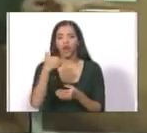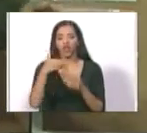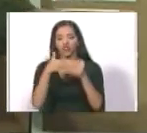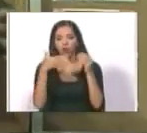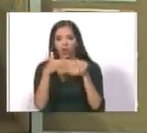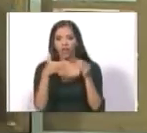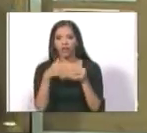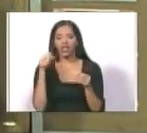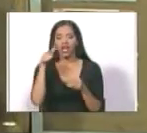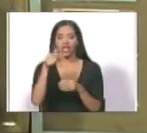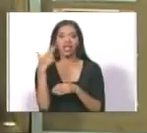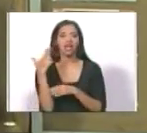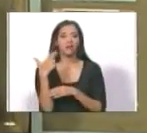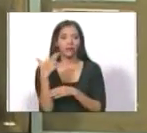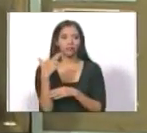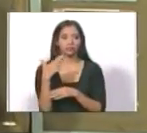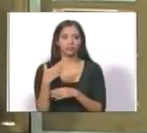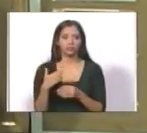hay